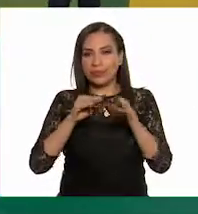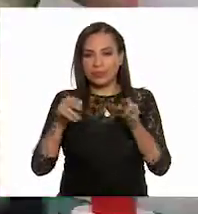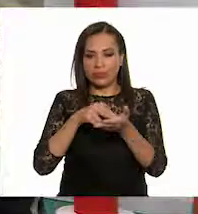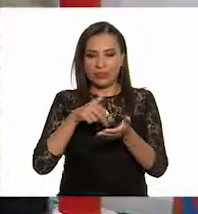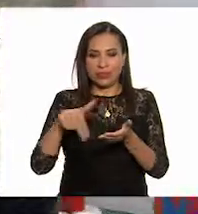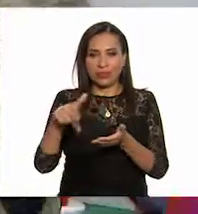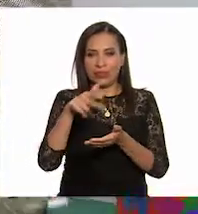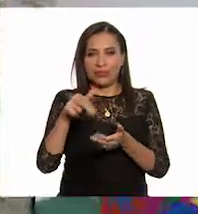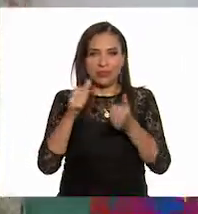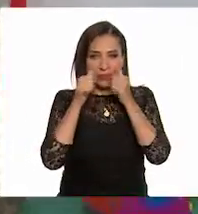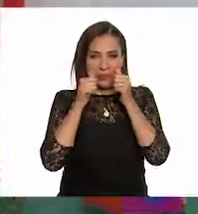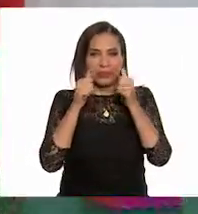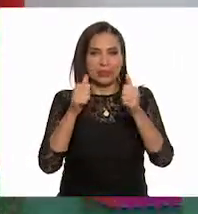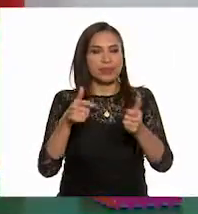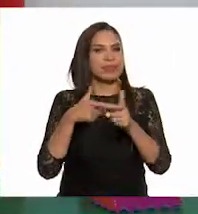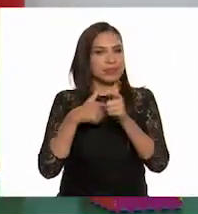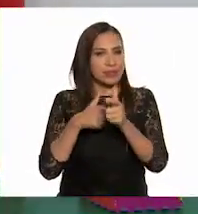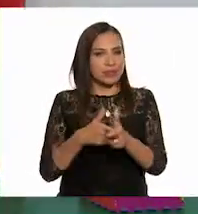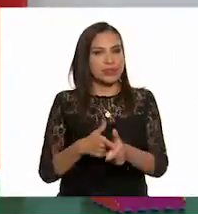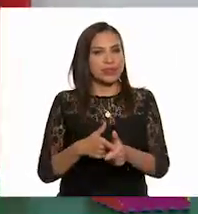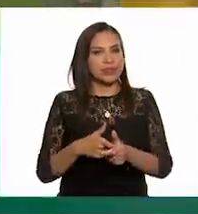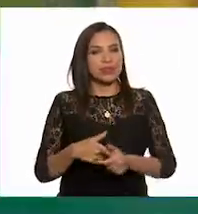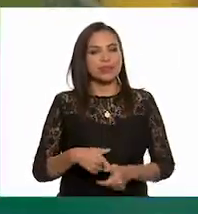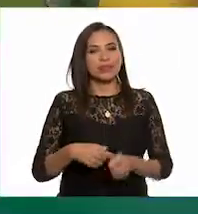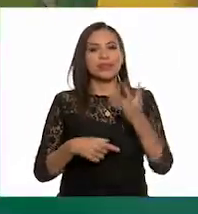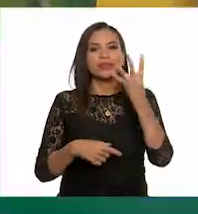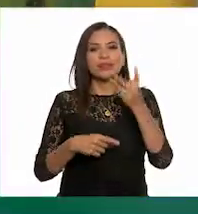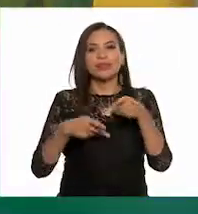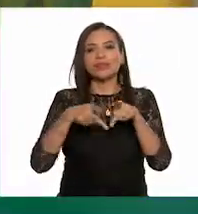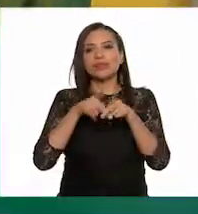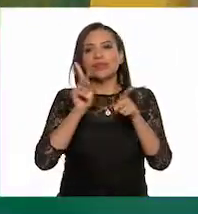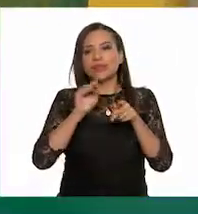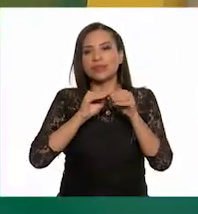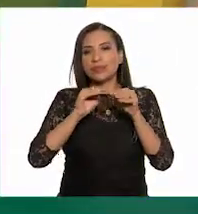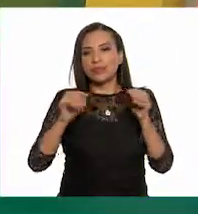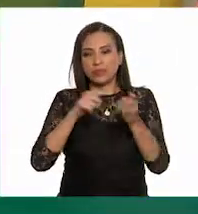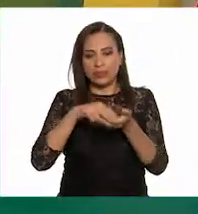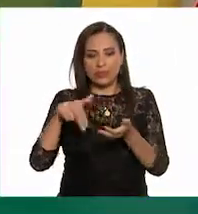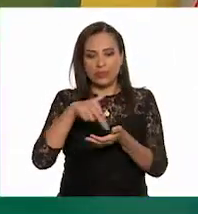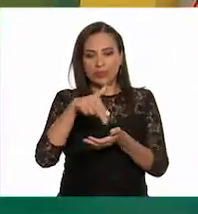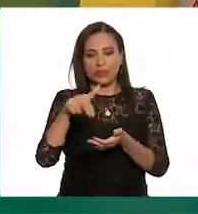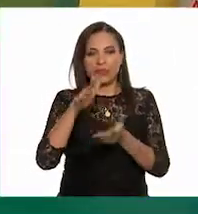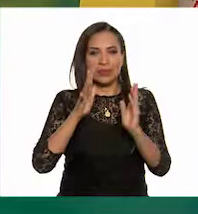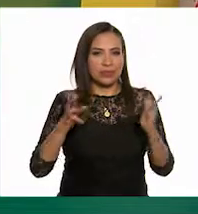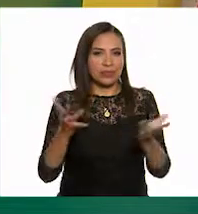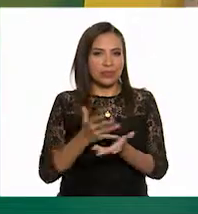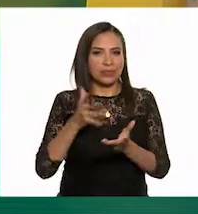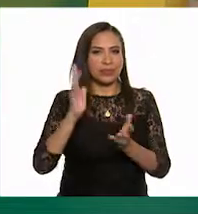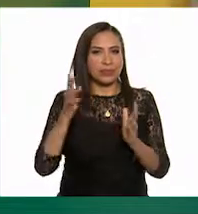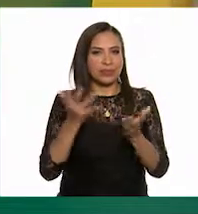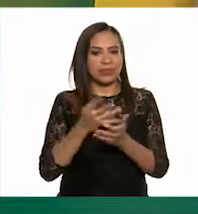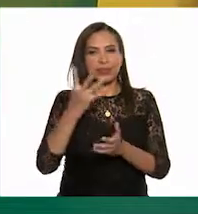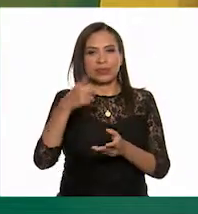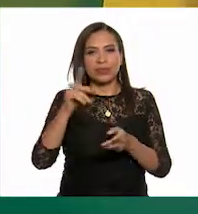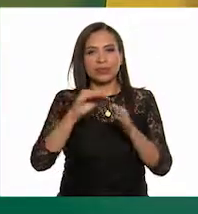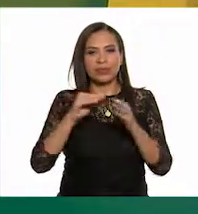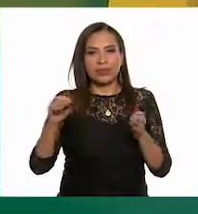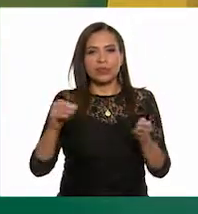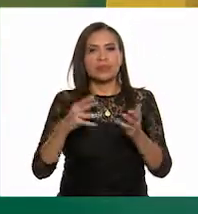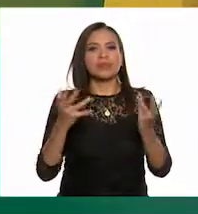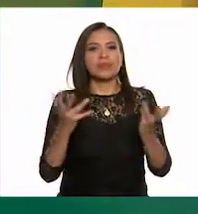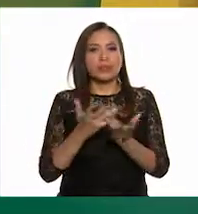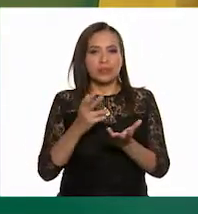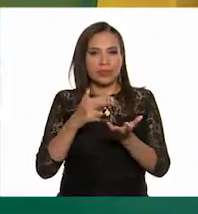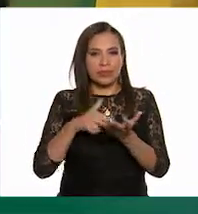pie, atento vamos, seguiré. Dice, 4 kilómetros a pie, ya hice, 4 kilómetros a